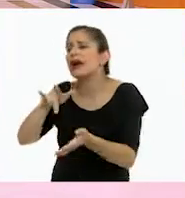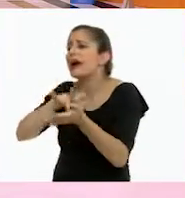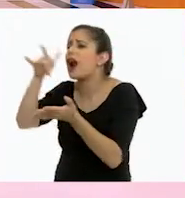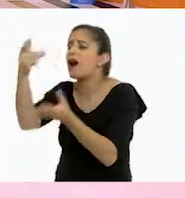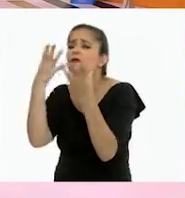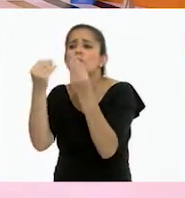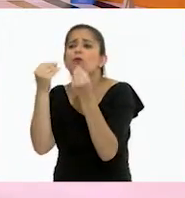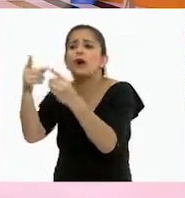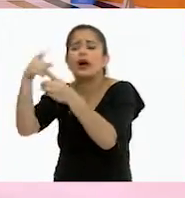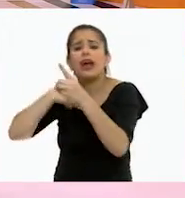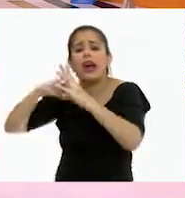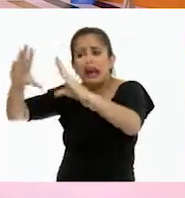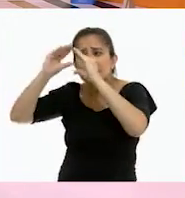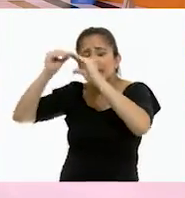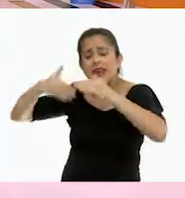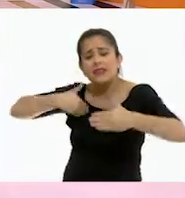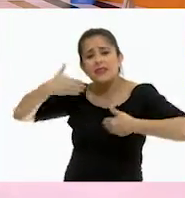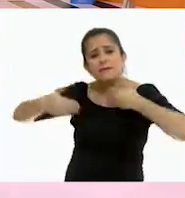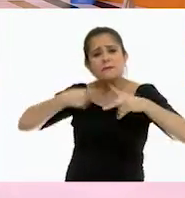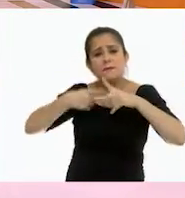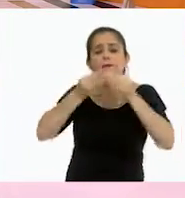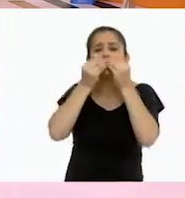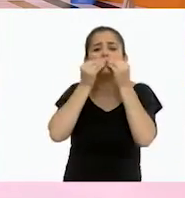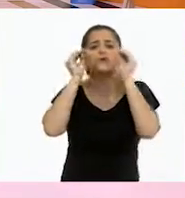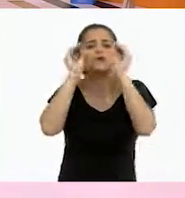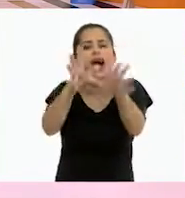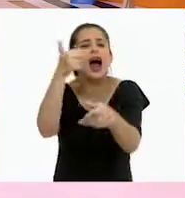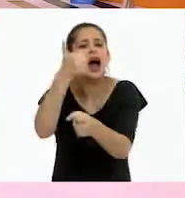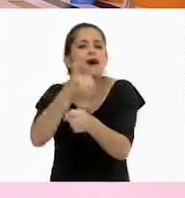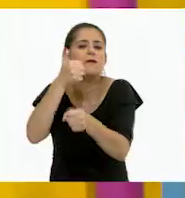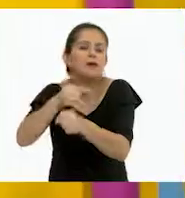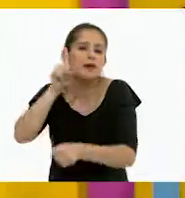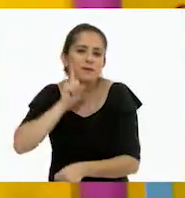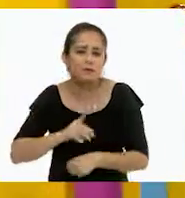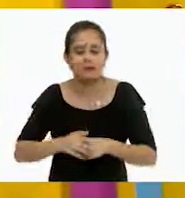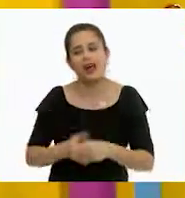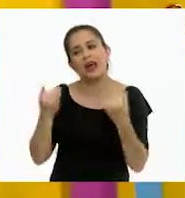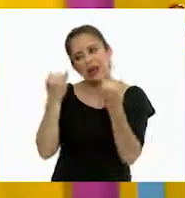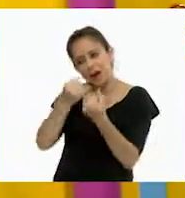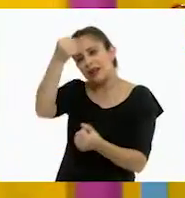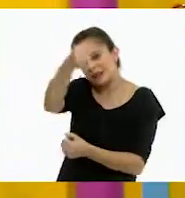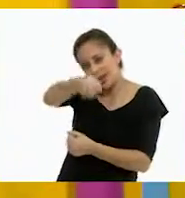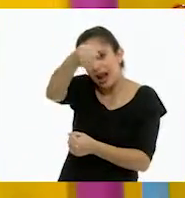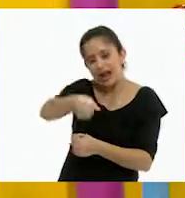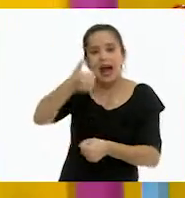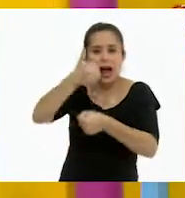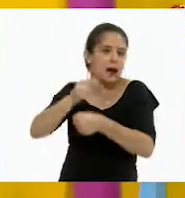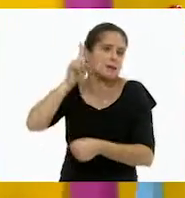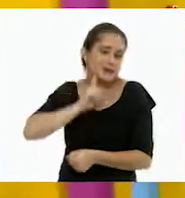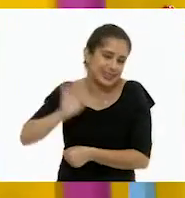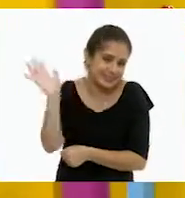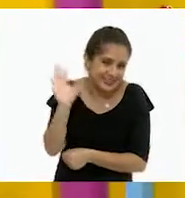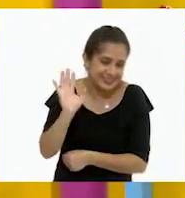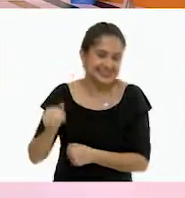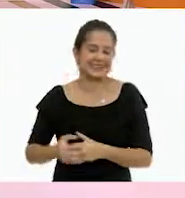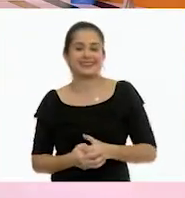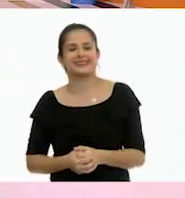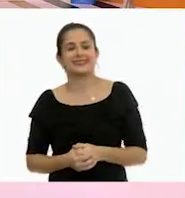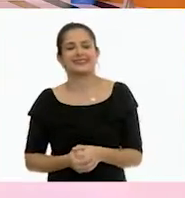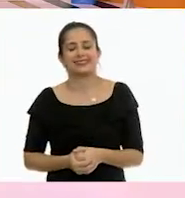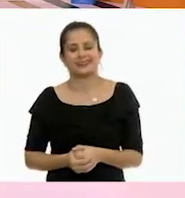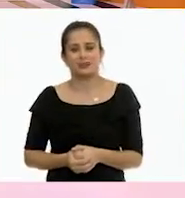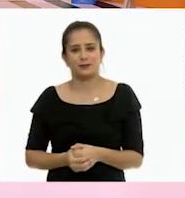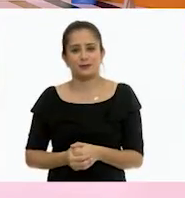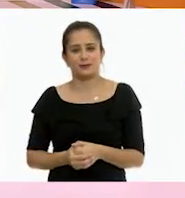agradezco con toda mi alma. Le mando un beso a mi abuelita. Ay, salúdame a tu abuelita. Sí, cómo no. Y